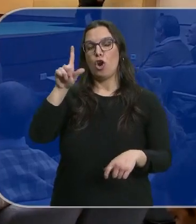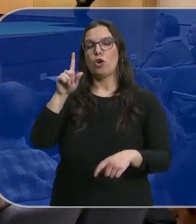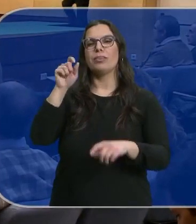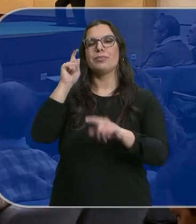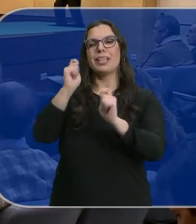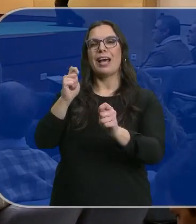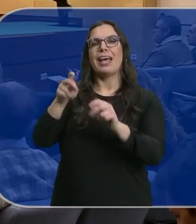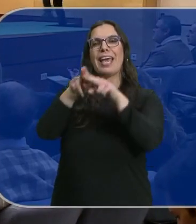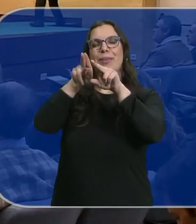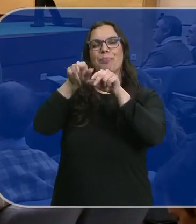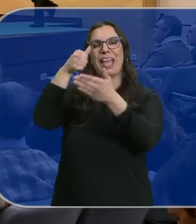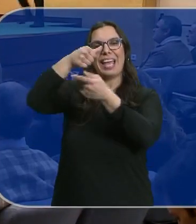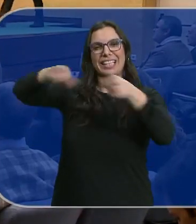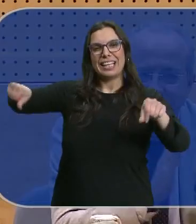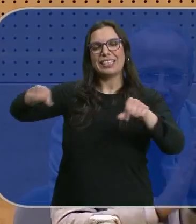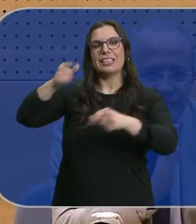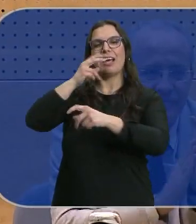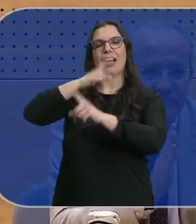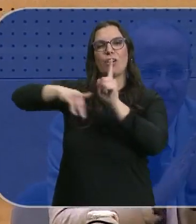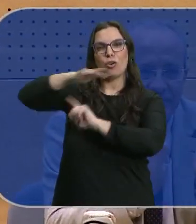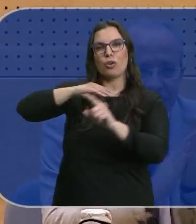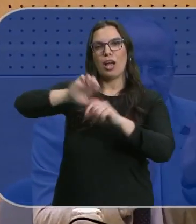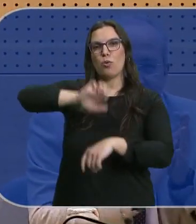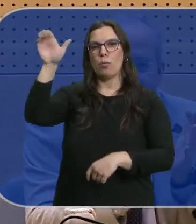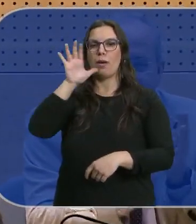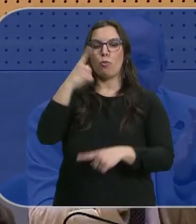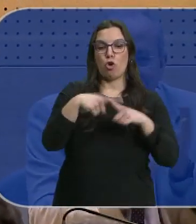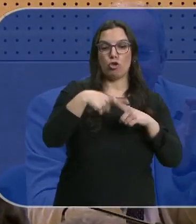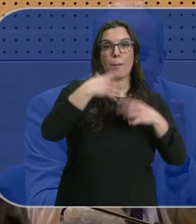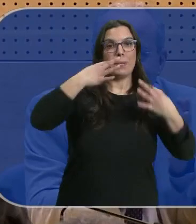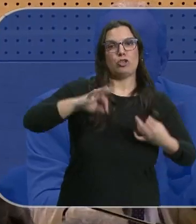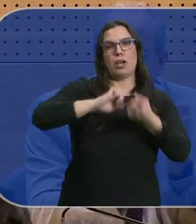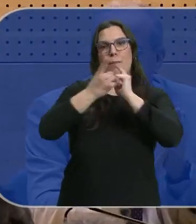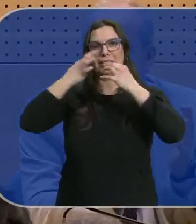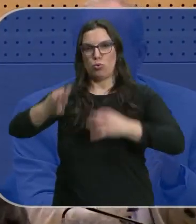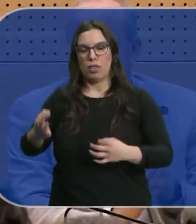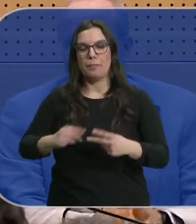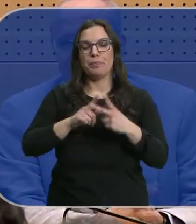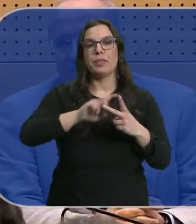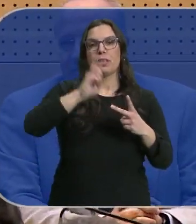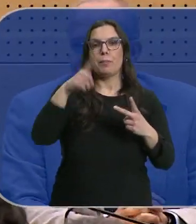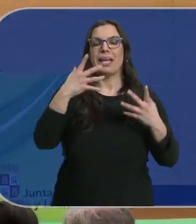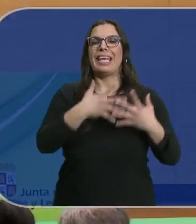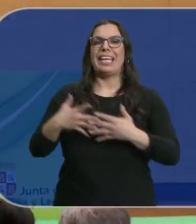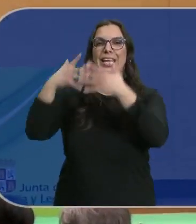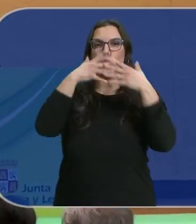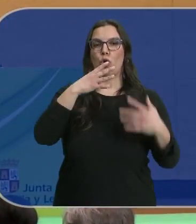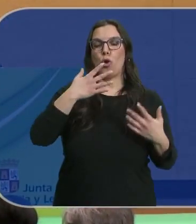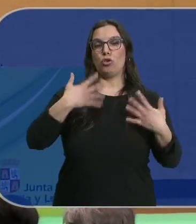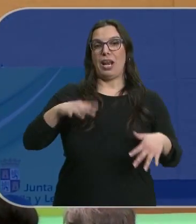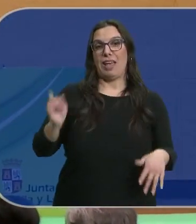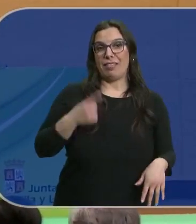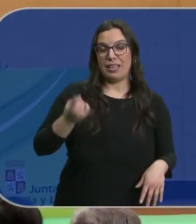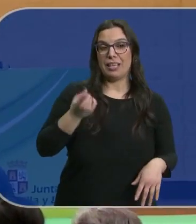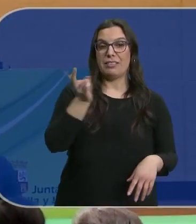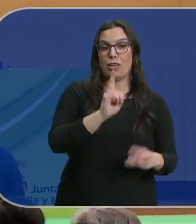etiqueta ecológica europea por sustituir sustancias peligrosas por otras más seguras. Otros premiados han sido Ilunión Lavanderías, en su centro de Valladolid,